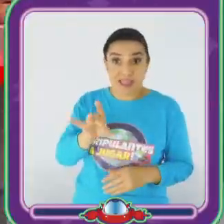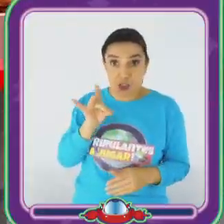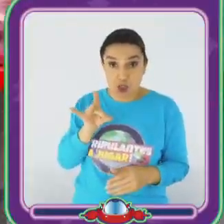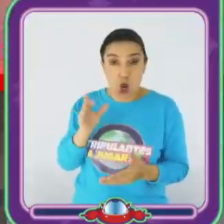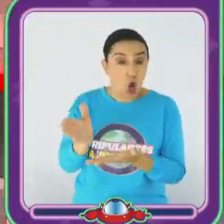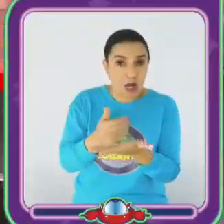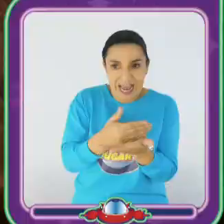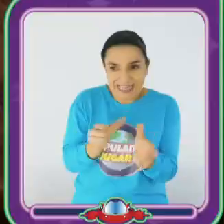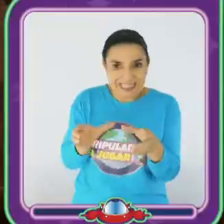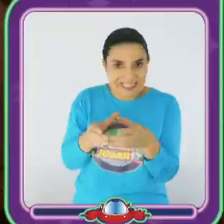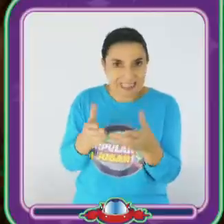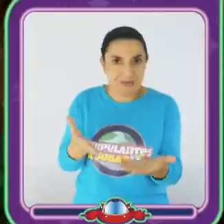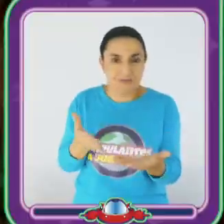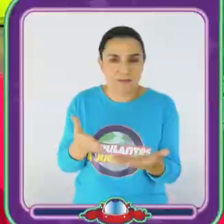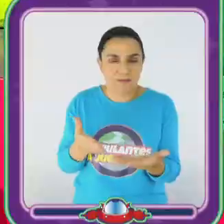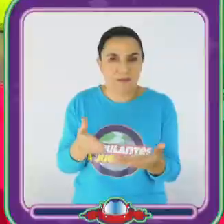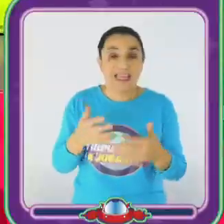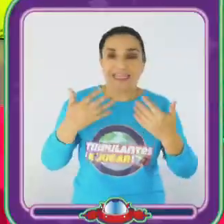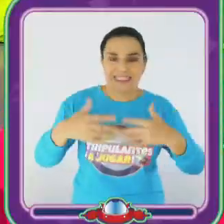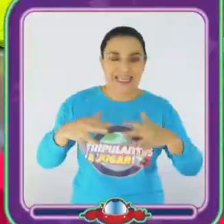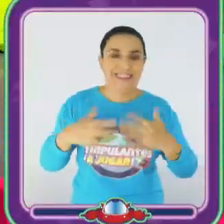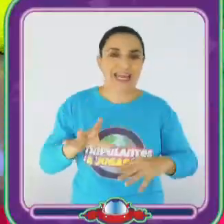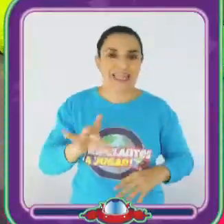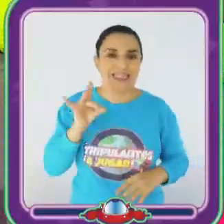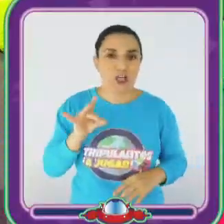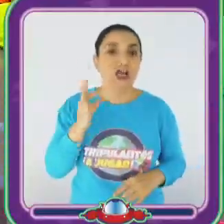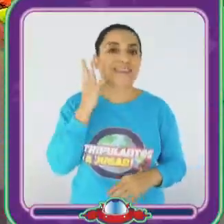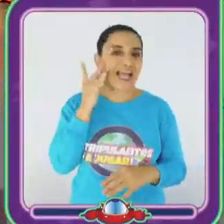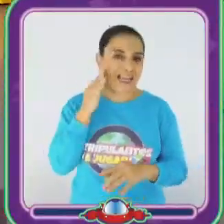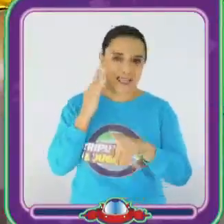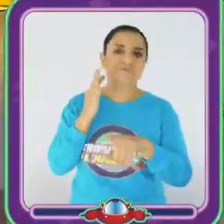decisión. Organícense. ¿El celeste solo? Ya, ya.